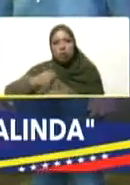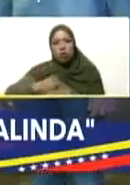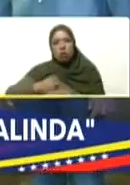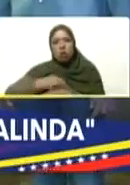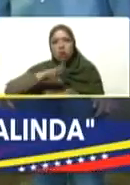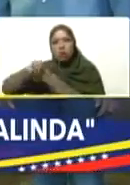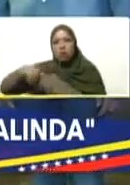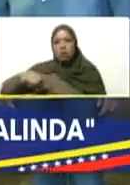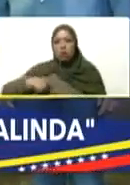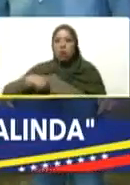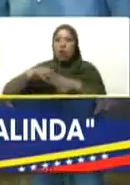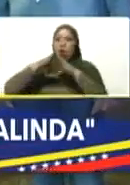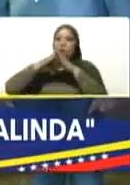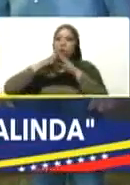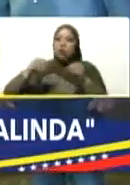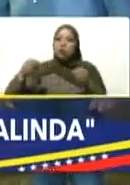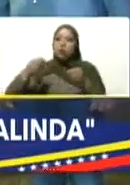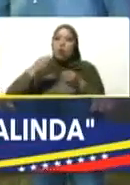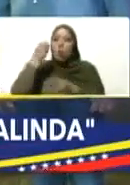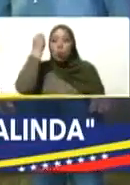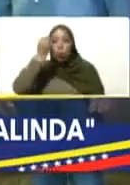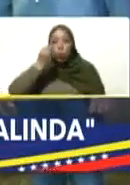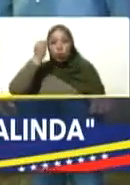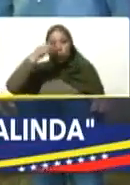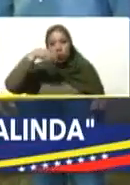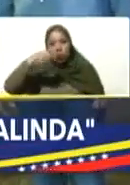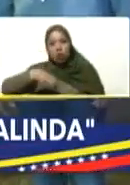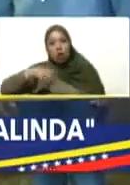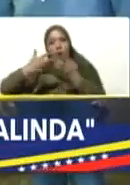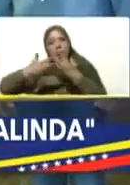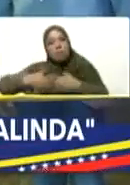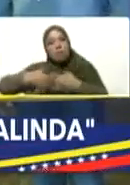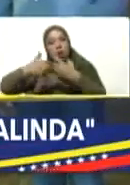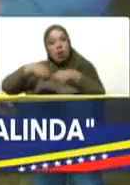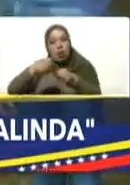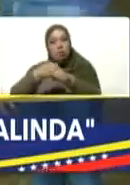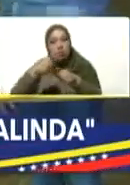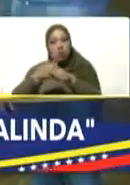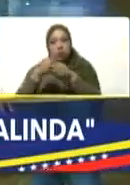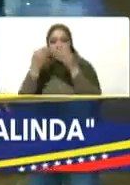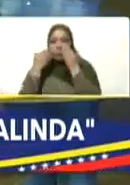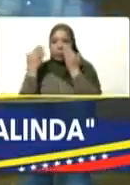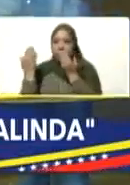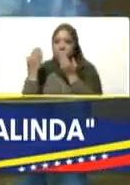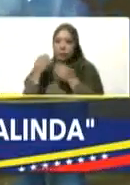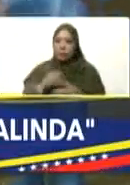con nosotros en todo el recorrido que se ha realizado en esta empresa Lácteos Bufalinda.